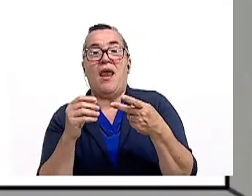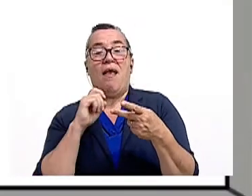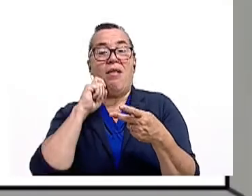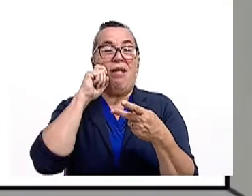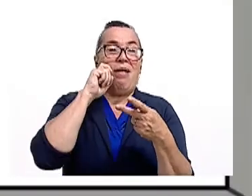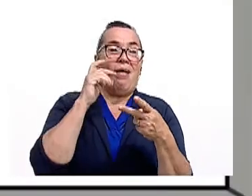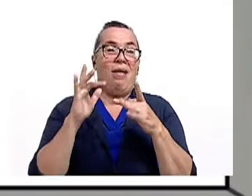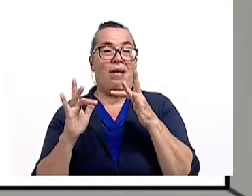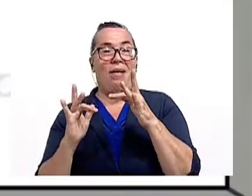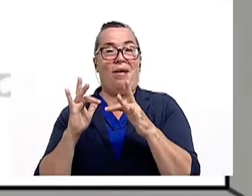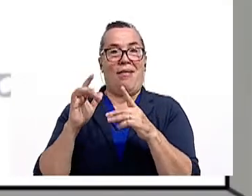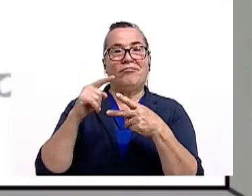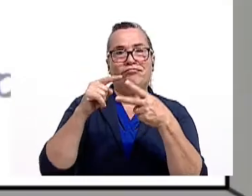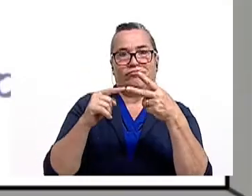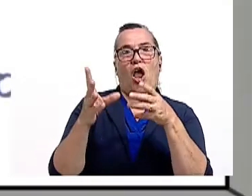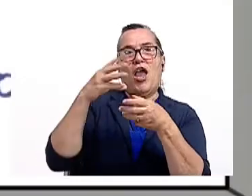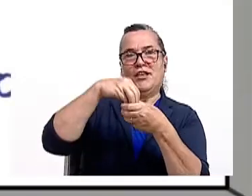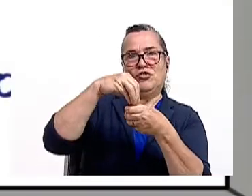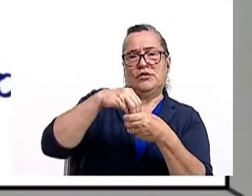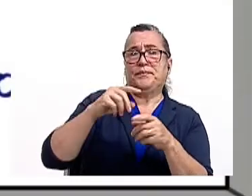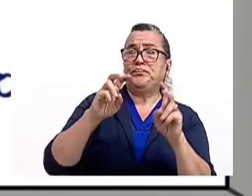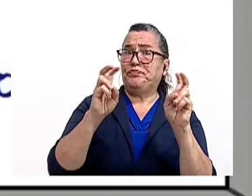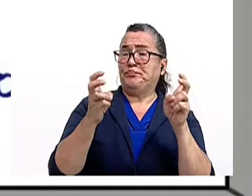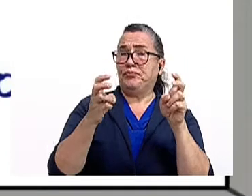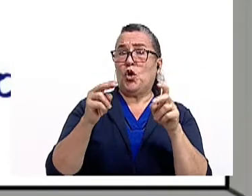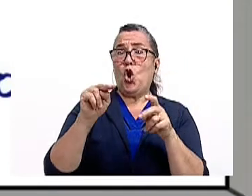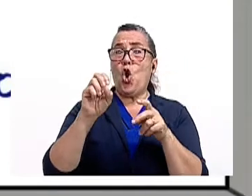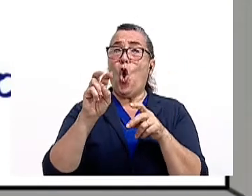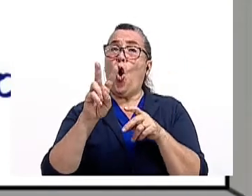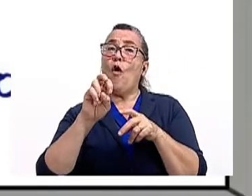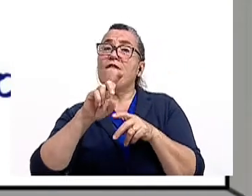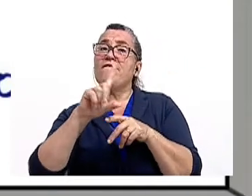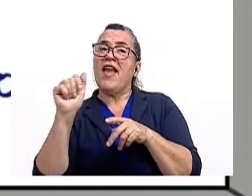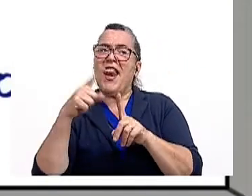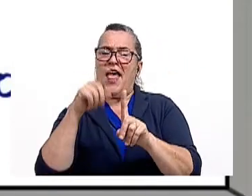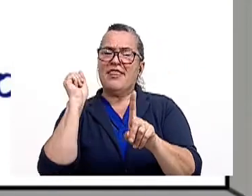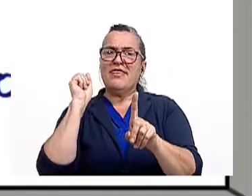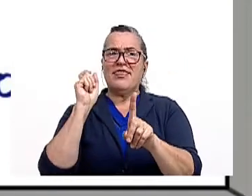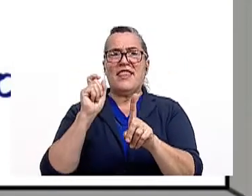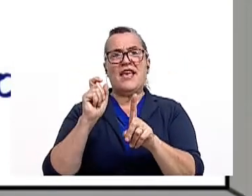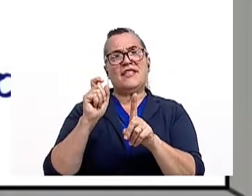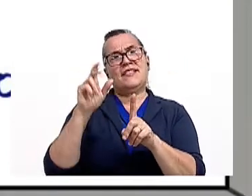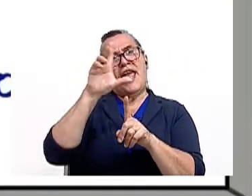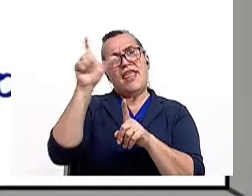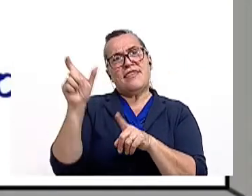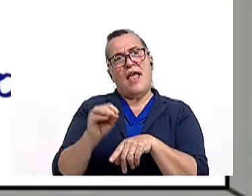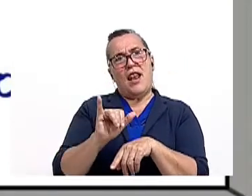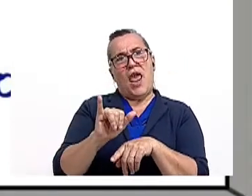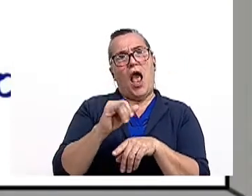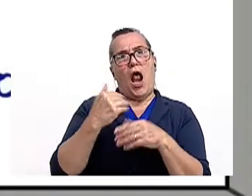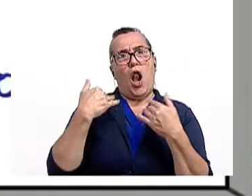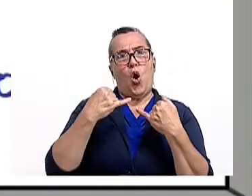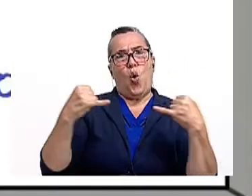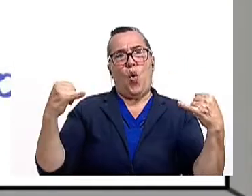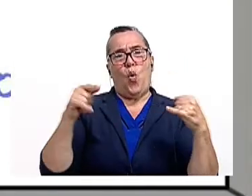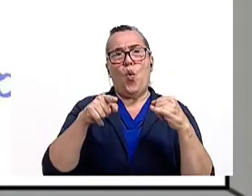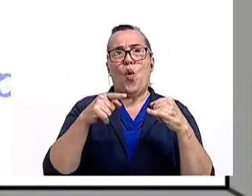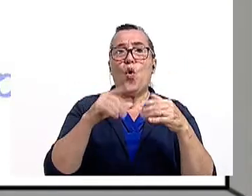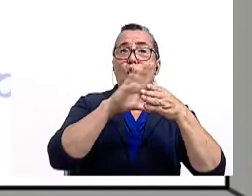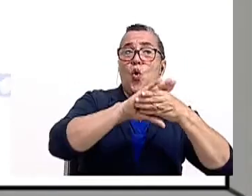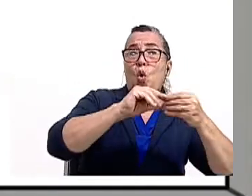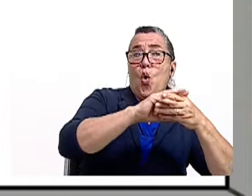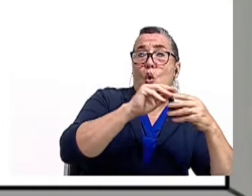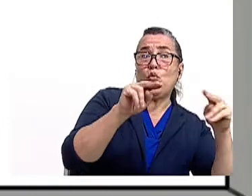erotismo. El término novela proviene del italiano novel, que significa noticia, historia o